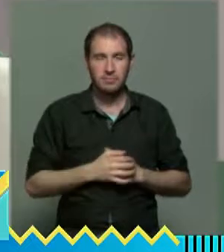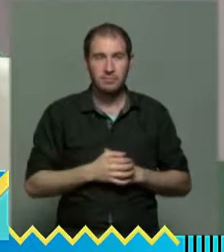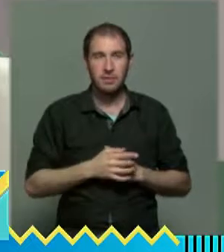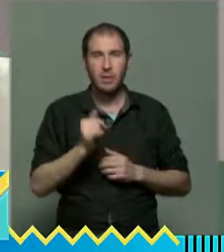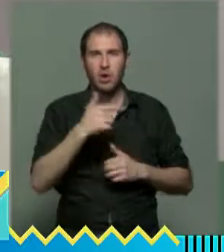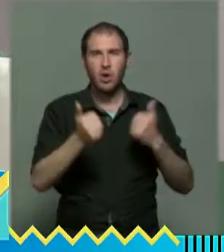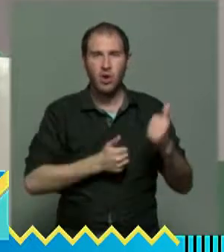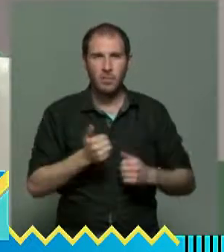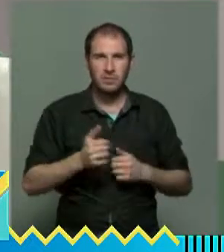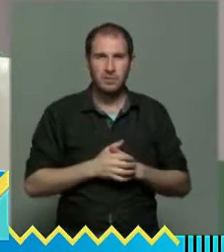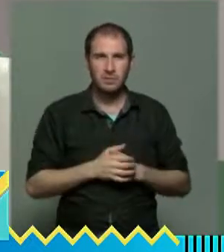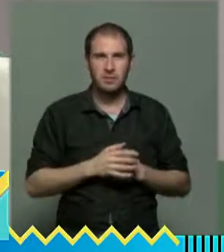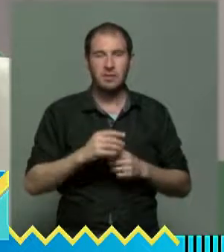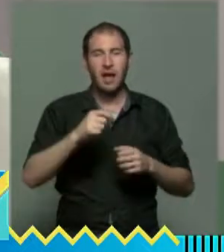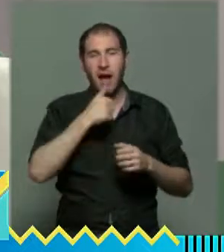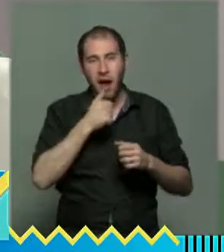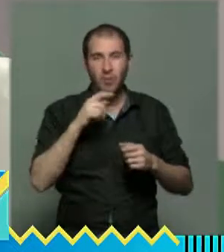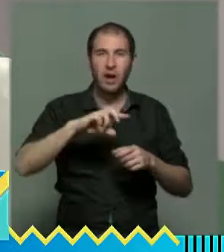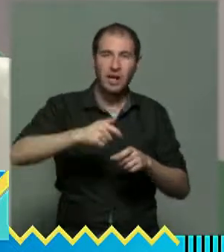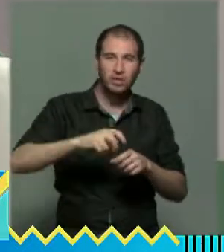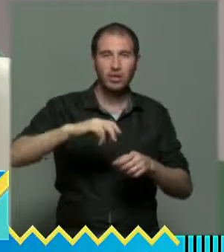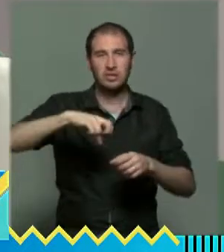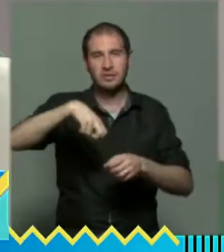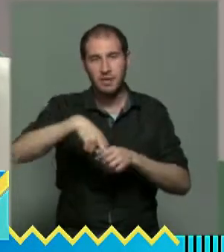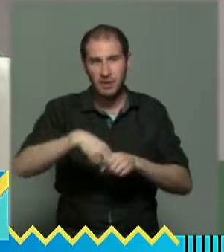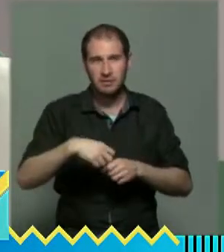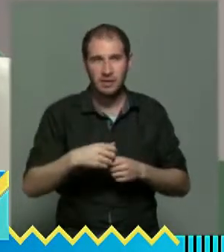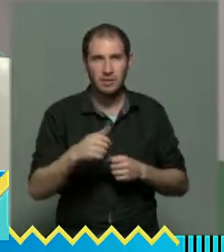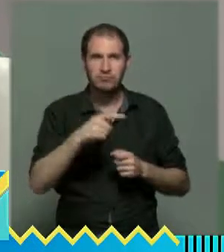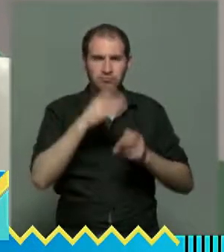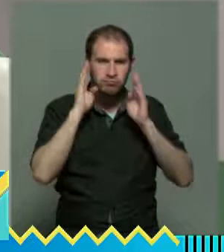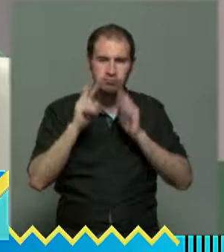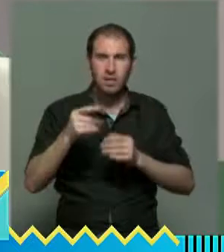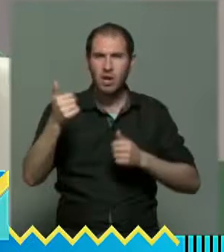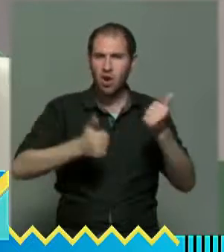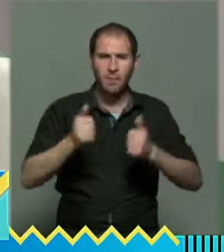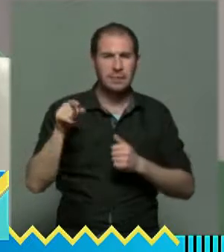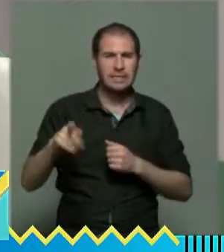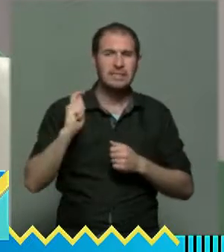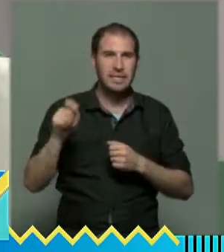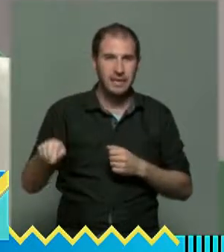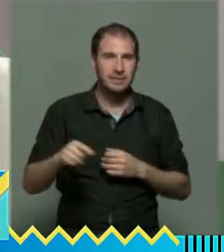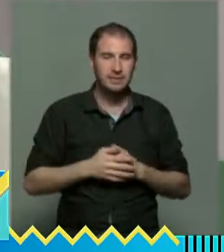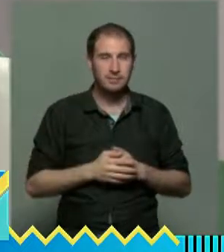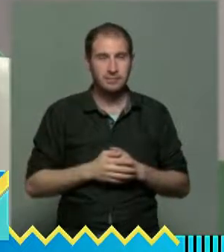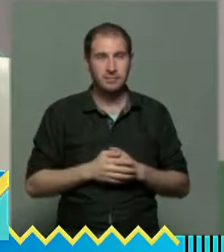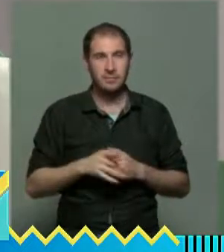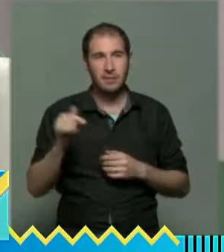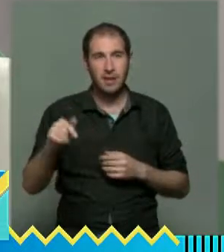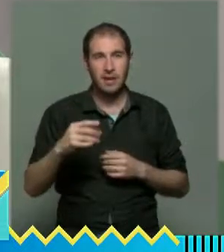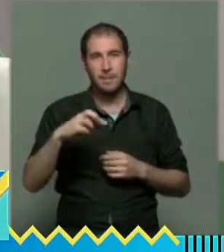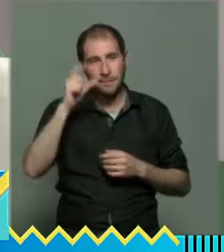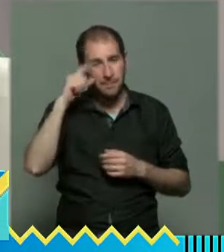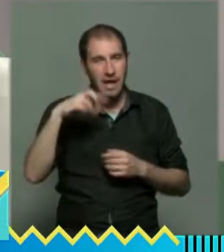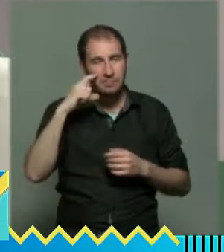competís con las aguas, con las gaseosas, con las cervezas. Y cuando vos ves la estructura contra quién competís, te das cuenta que, no sé, en el mundo está Pepsi